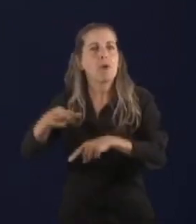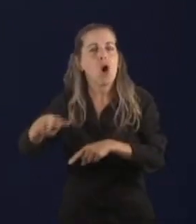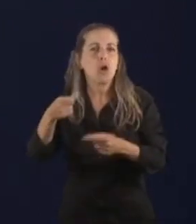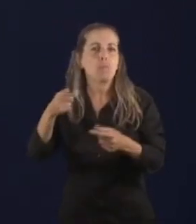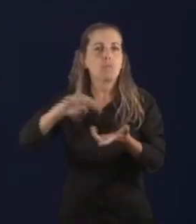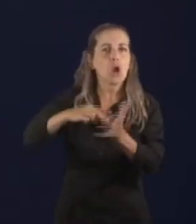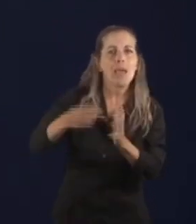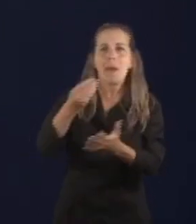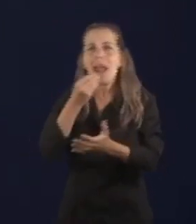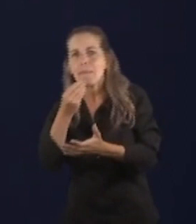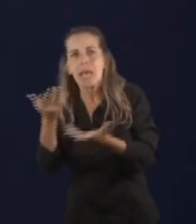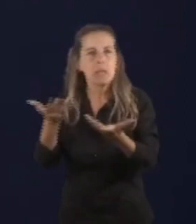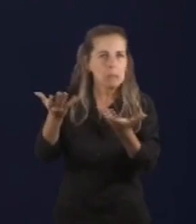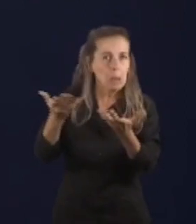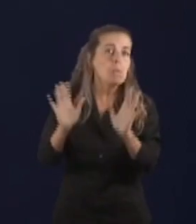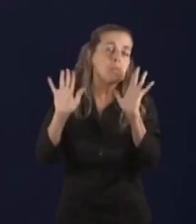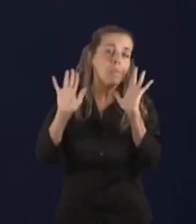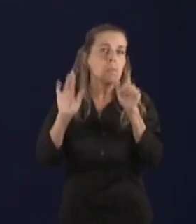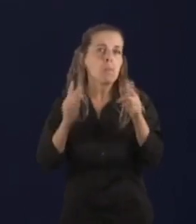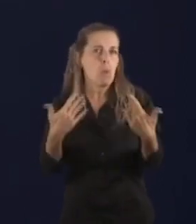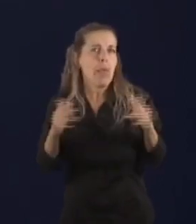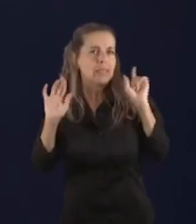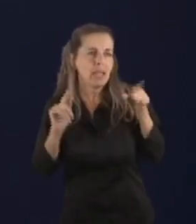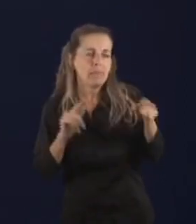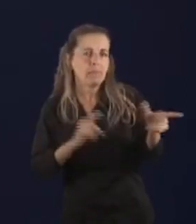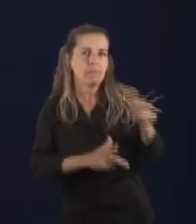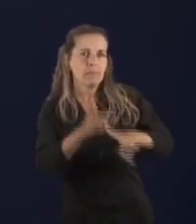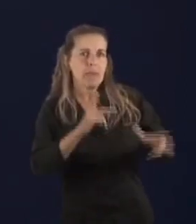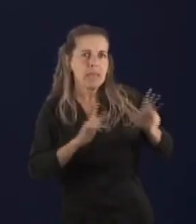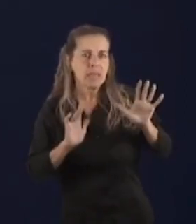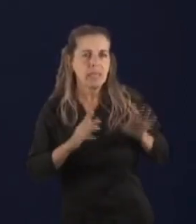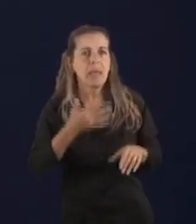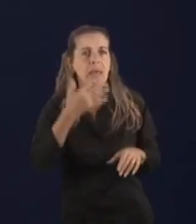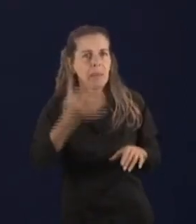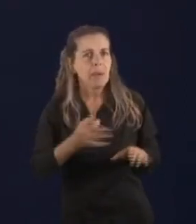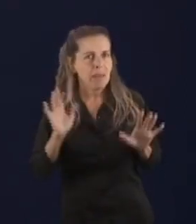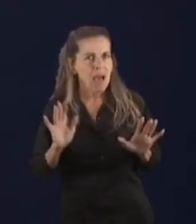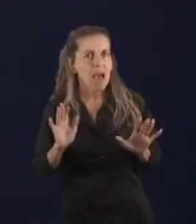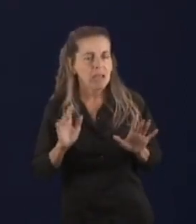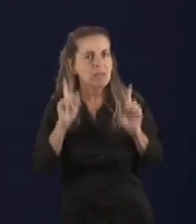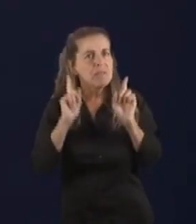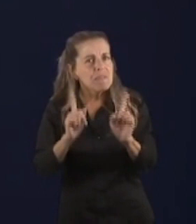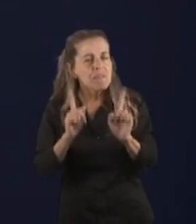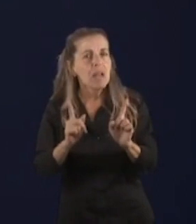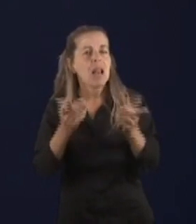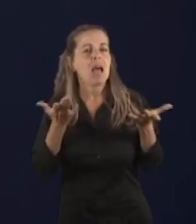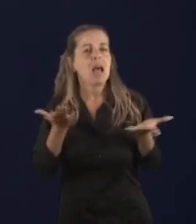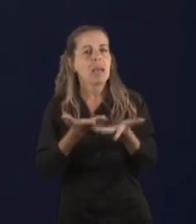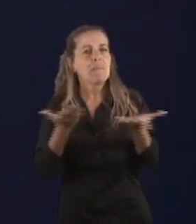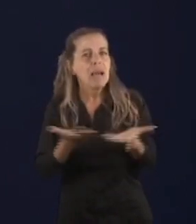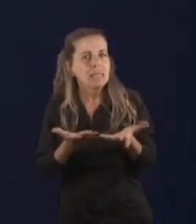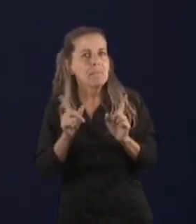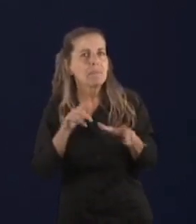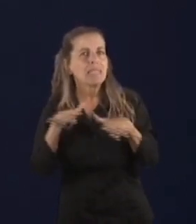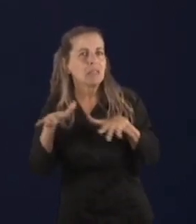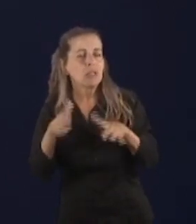decís pero voy a dar por Bueno lo que la apreciación que hiciste y lo cierto Es que se sigue asisto Endo a todos